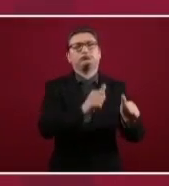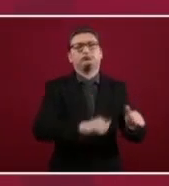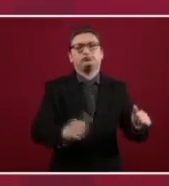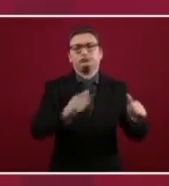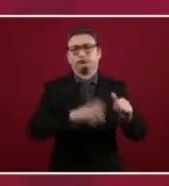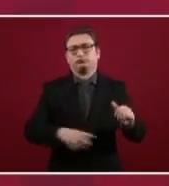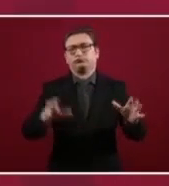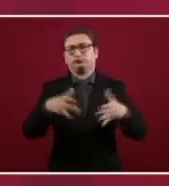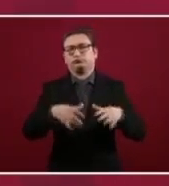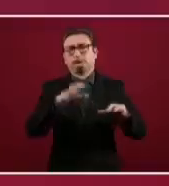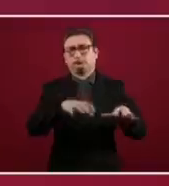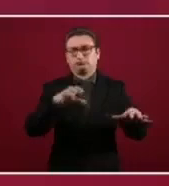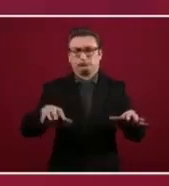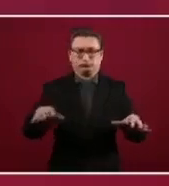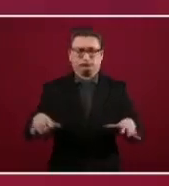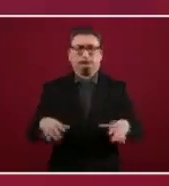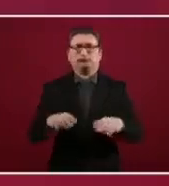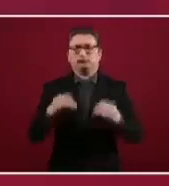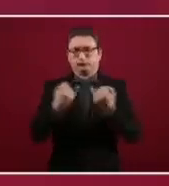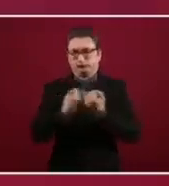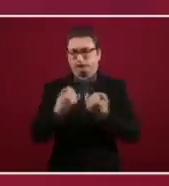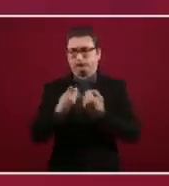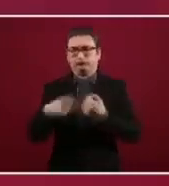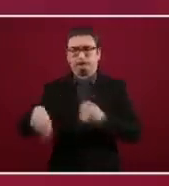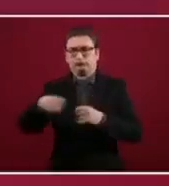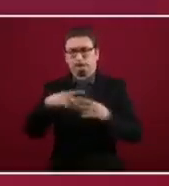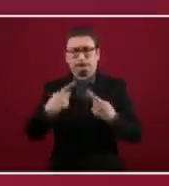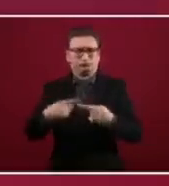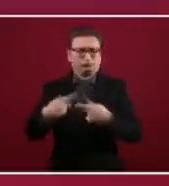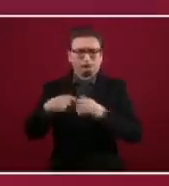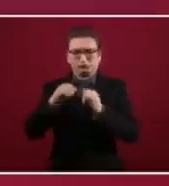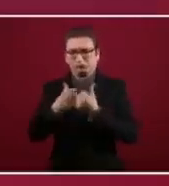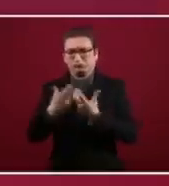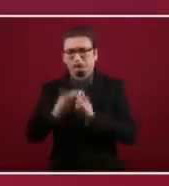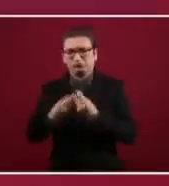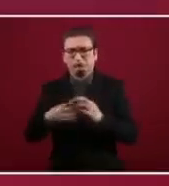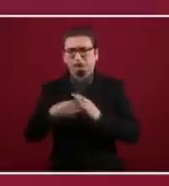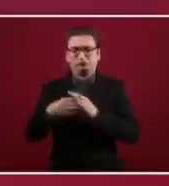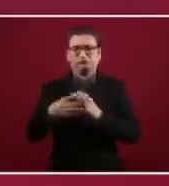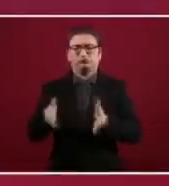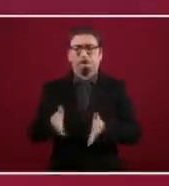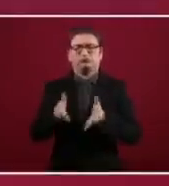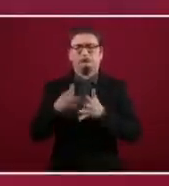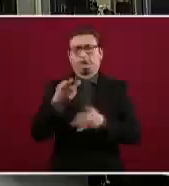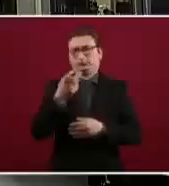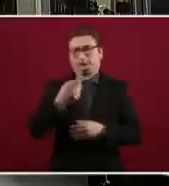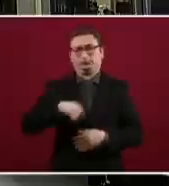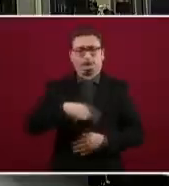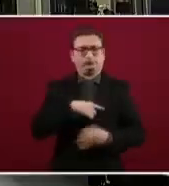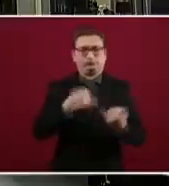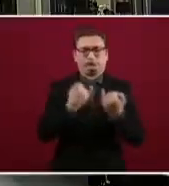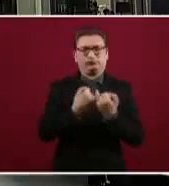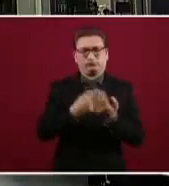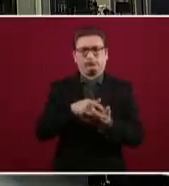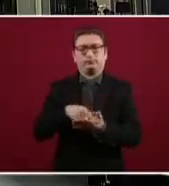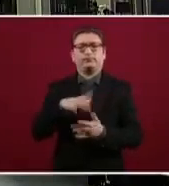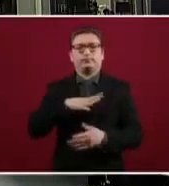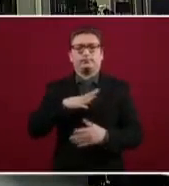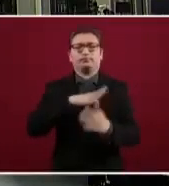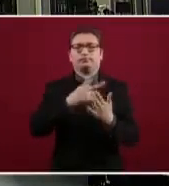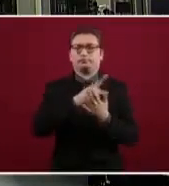comunidades a cooperativas eso lo vamos a seguir impulsando hay ya programas puedo ya